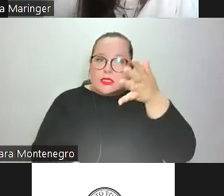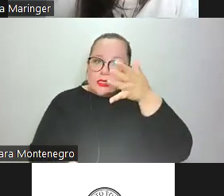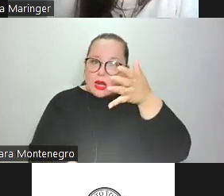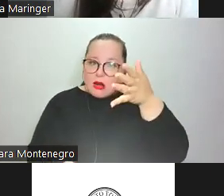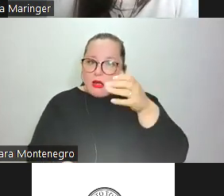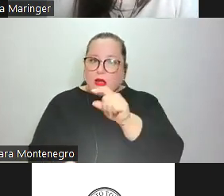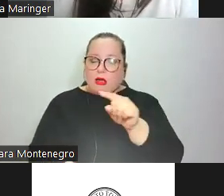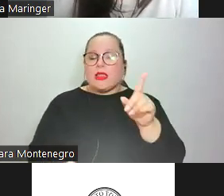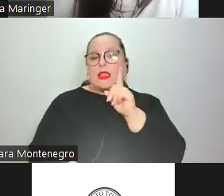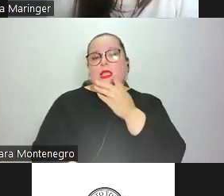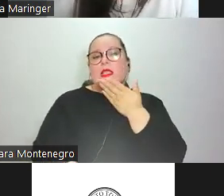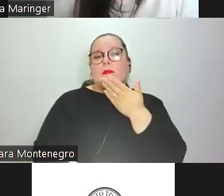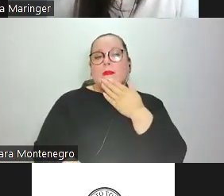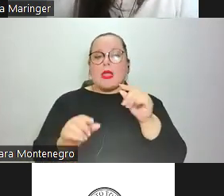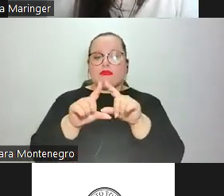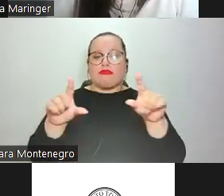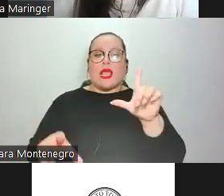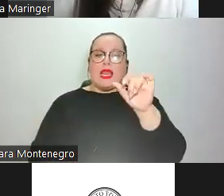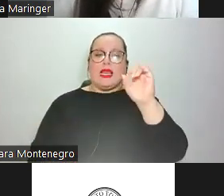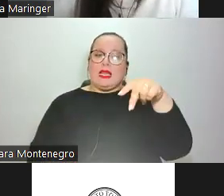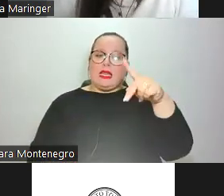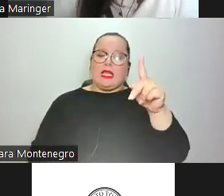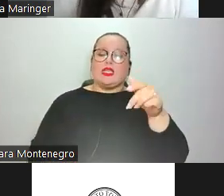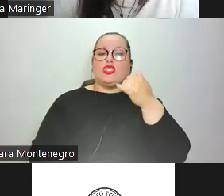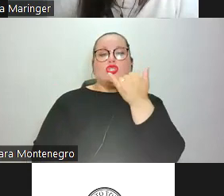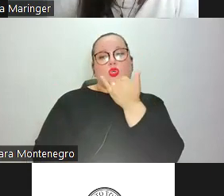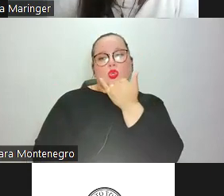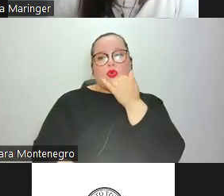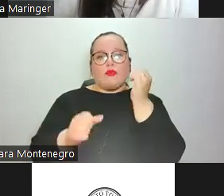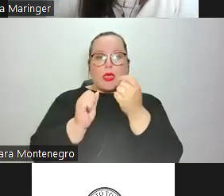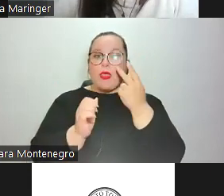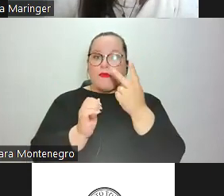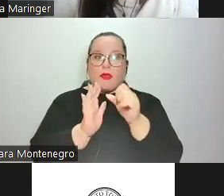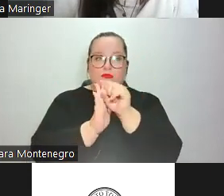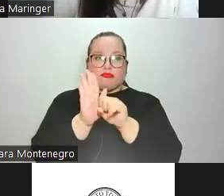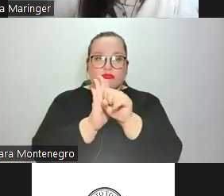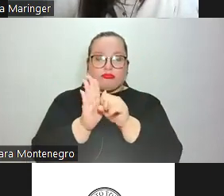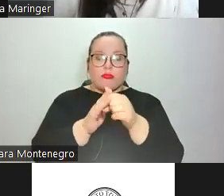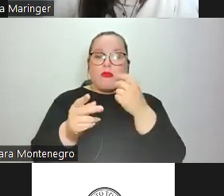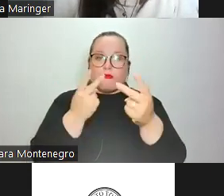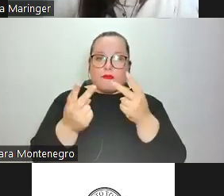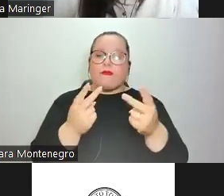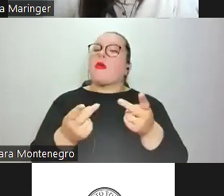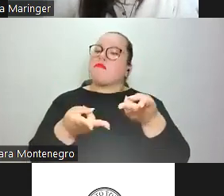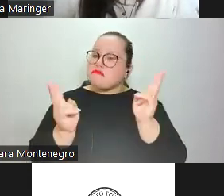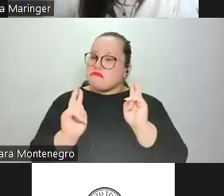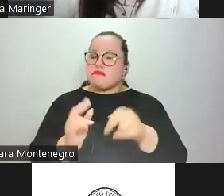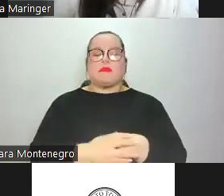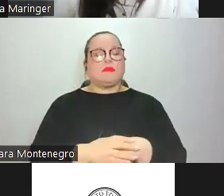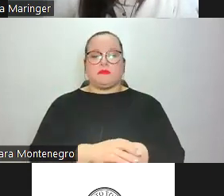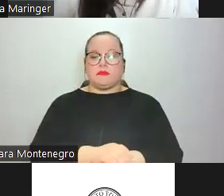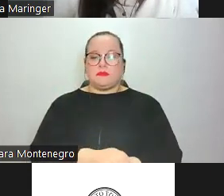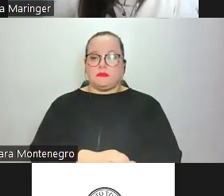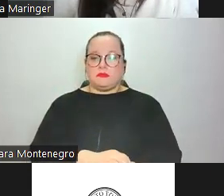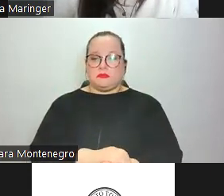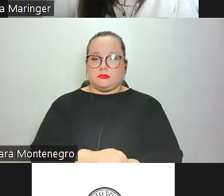también al link en YouTube. Esto va a quedar grabado para ver quiénes quieren revivir esta experiencia, ¿cierto? Algo